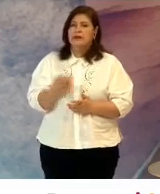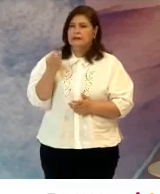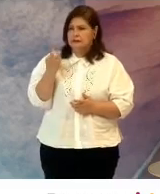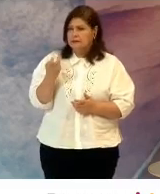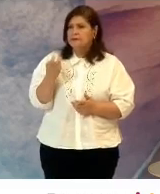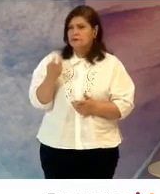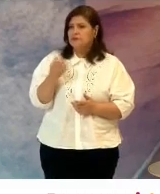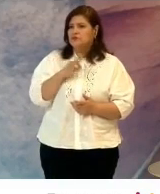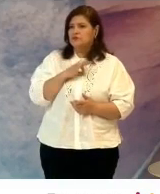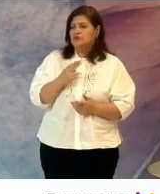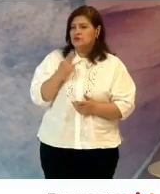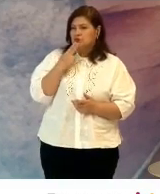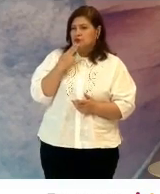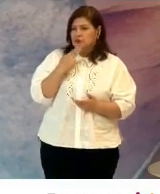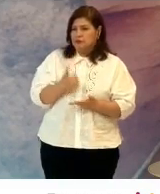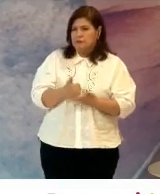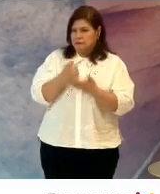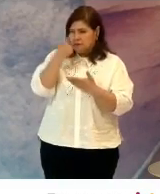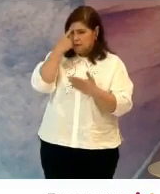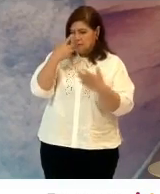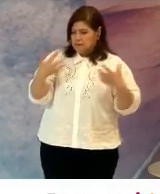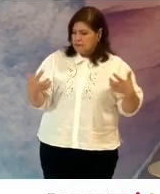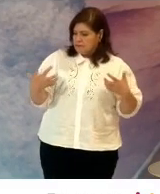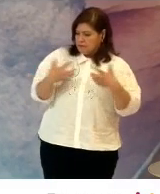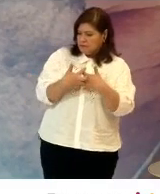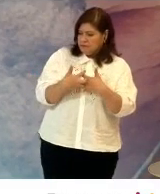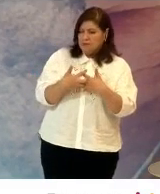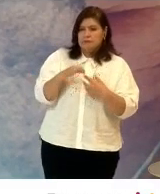Herramientas de fusión de sistemas